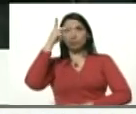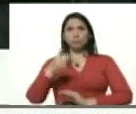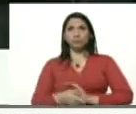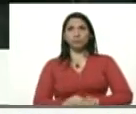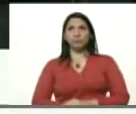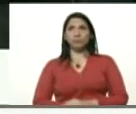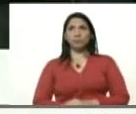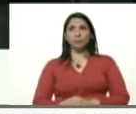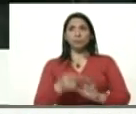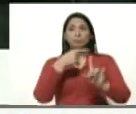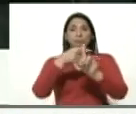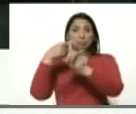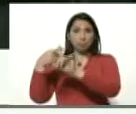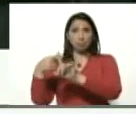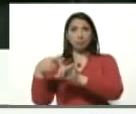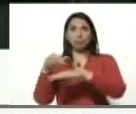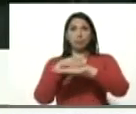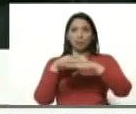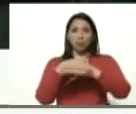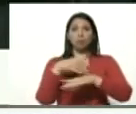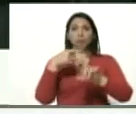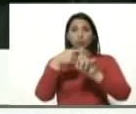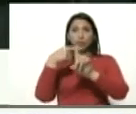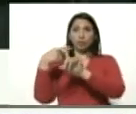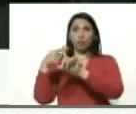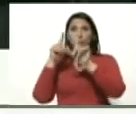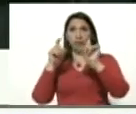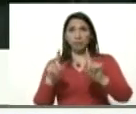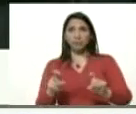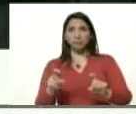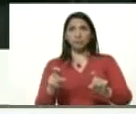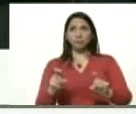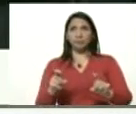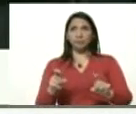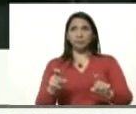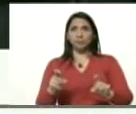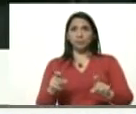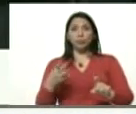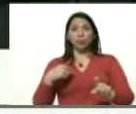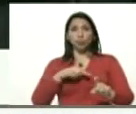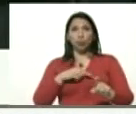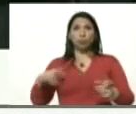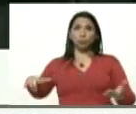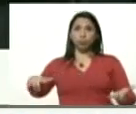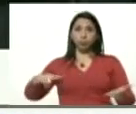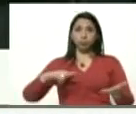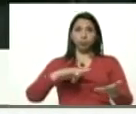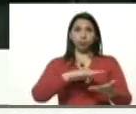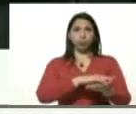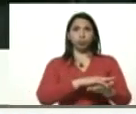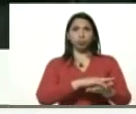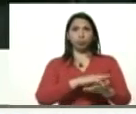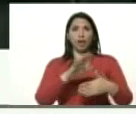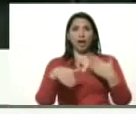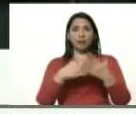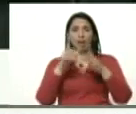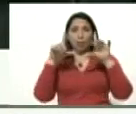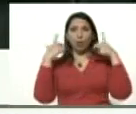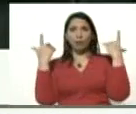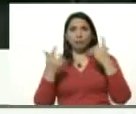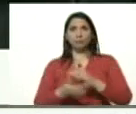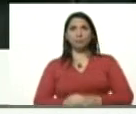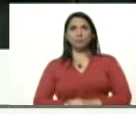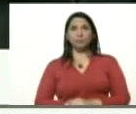Les salió positivo, perdón, positivo. Nos trajimos el avión llegó a La Guaira.